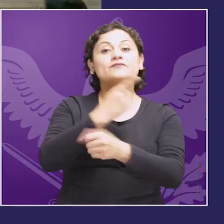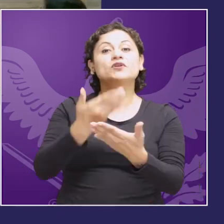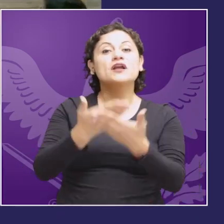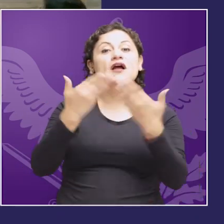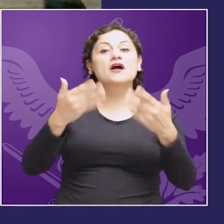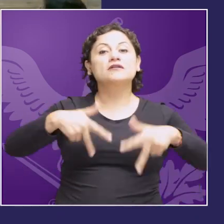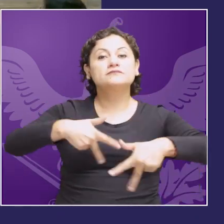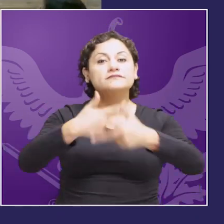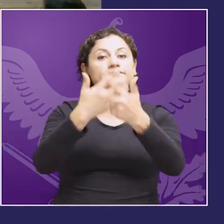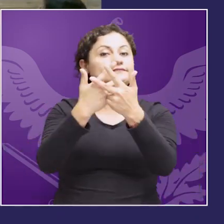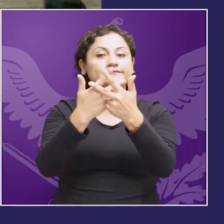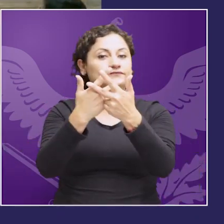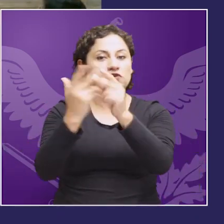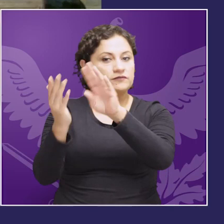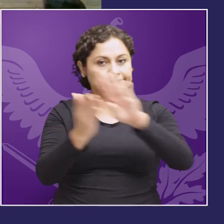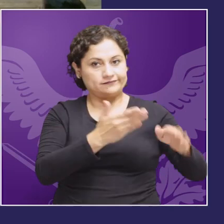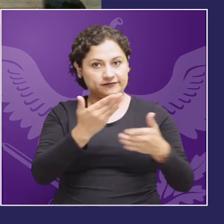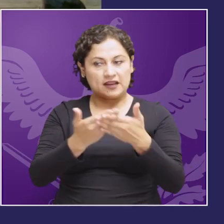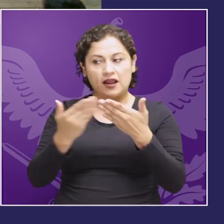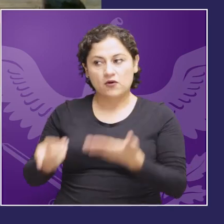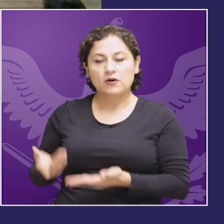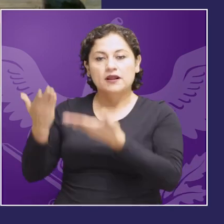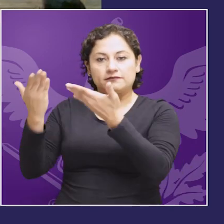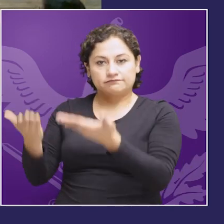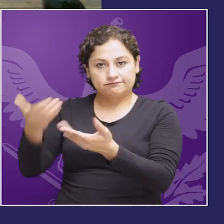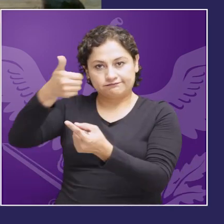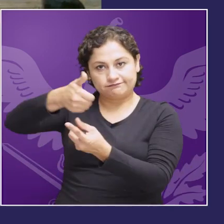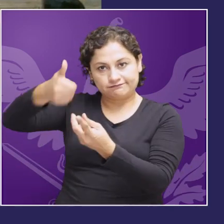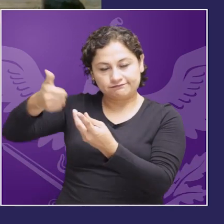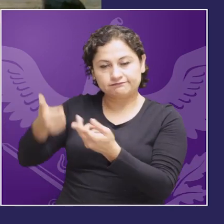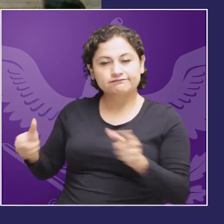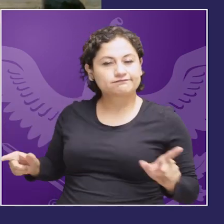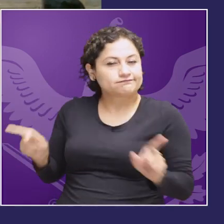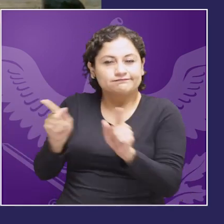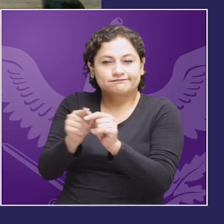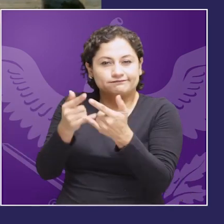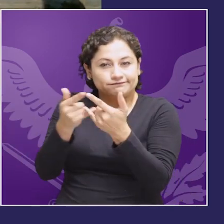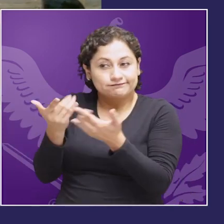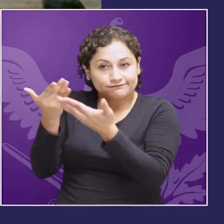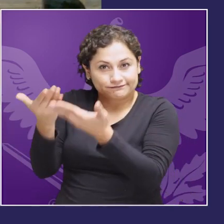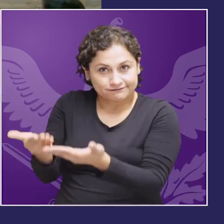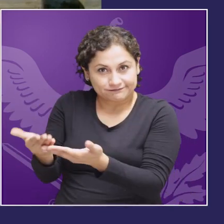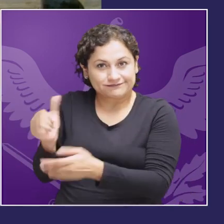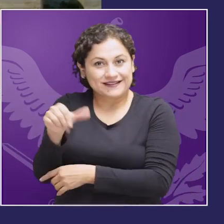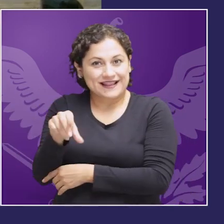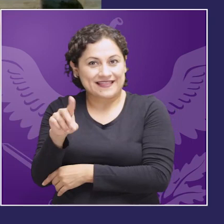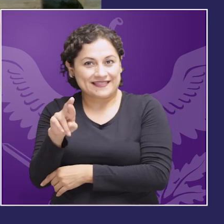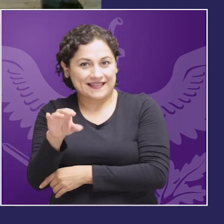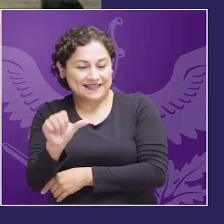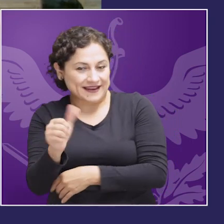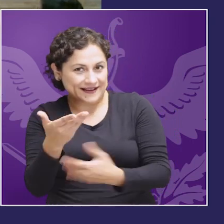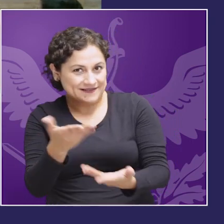Doctora, le pido por favor que se presente porque hemos dado vuelta a la forma habitual y ahora cada una se presenta. Cuéntenos un poco, dénanos